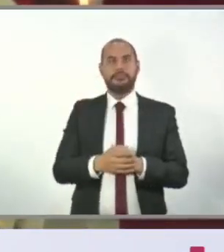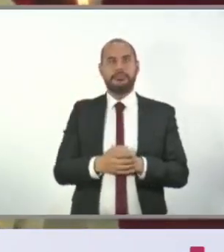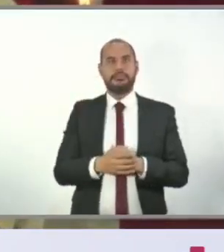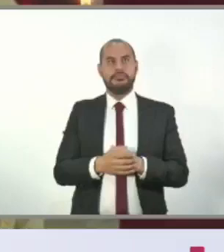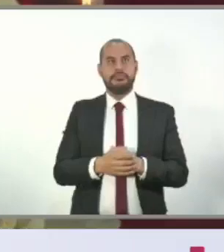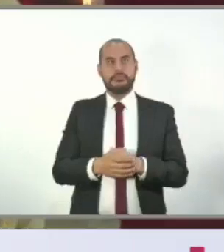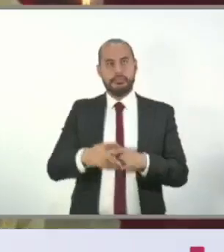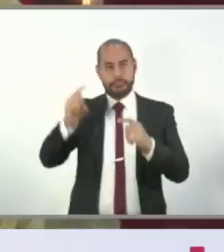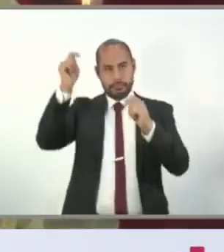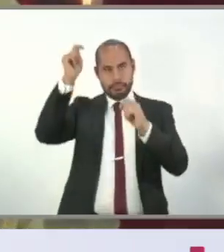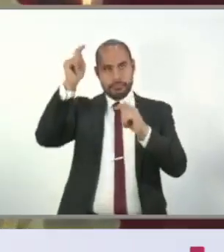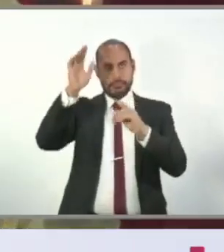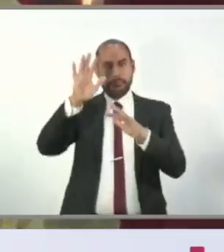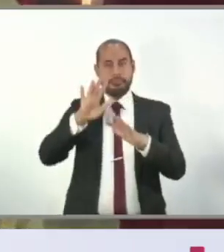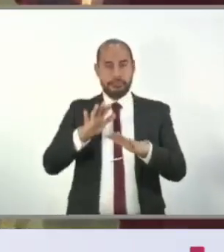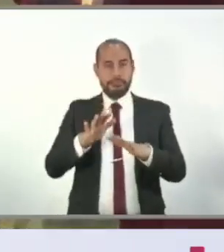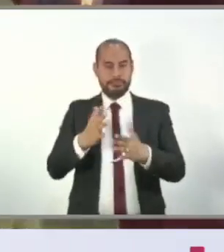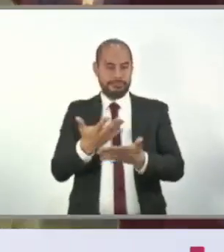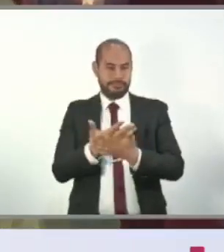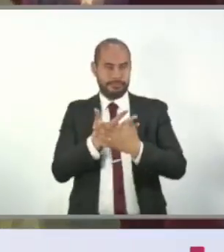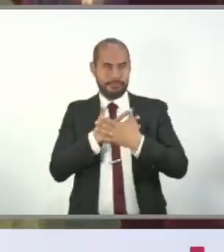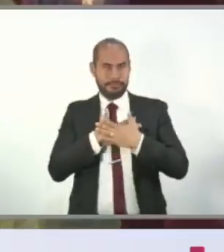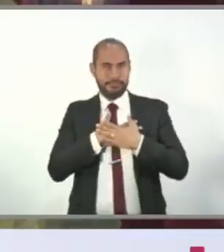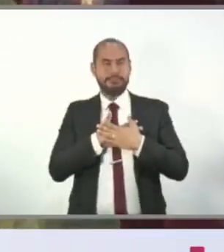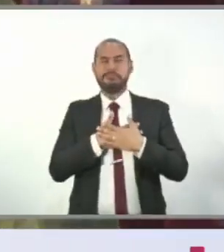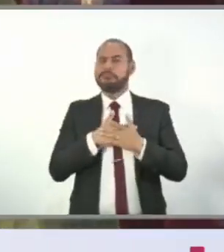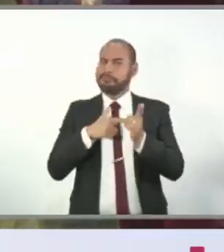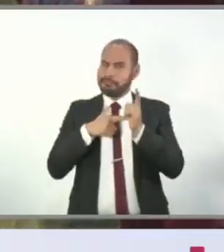la bendición y en el amor, y siguiendo